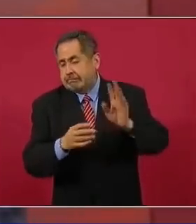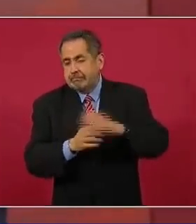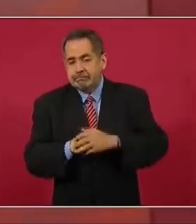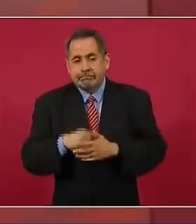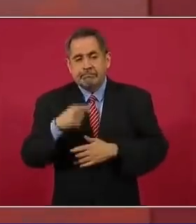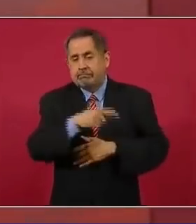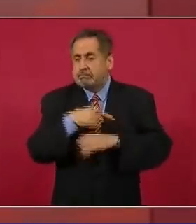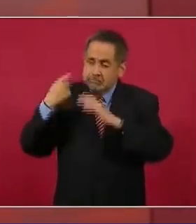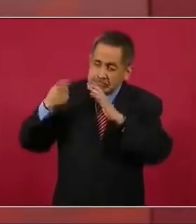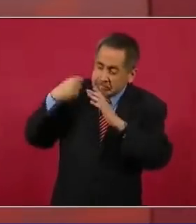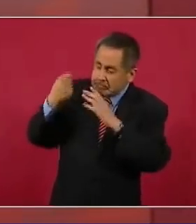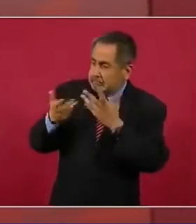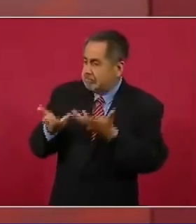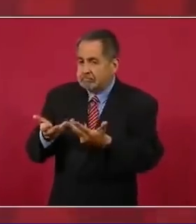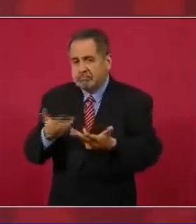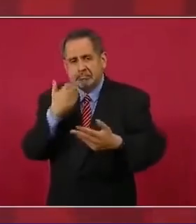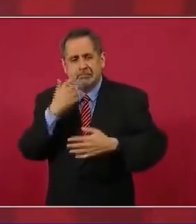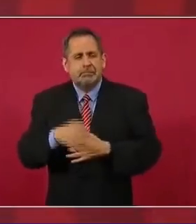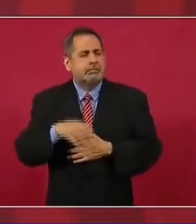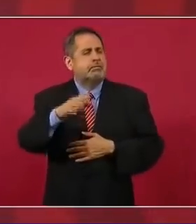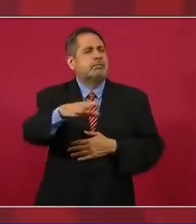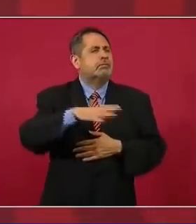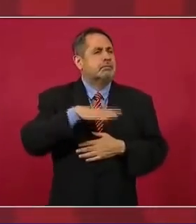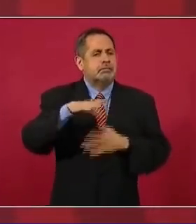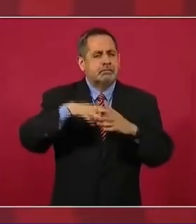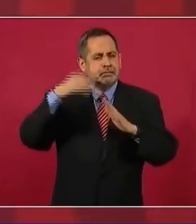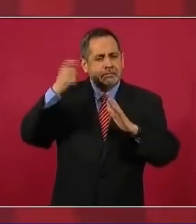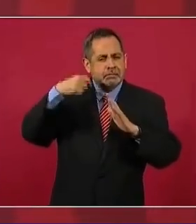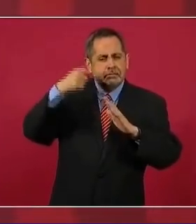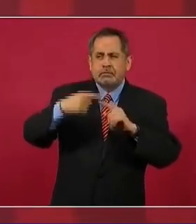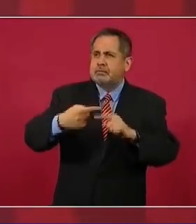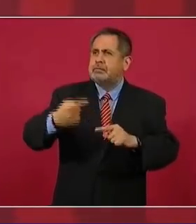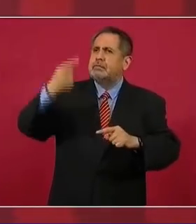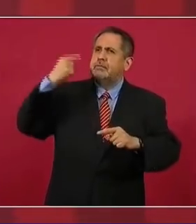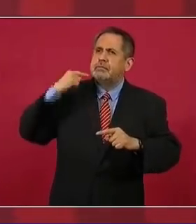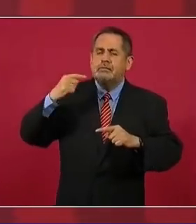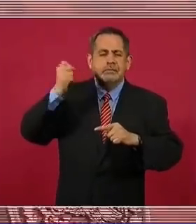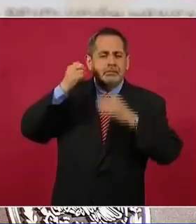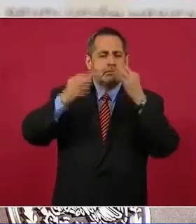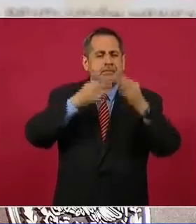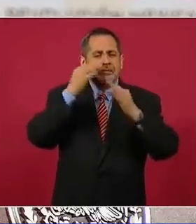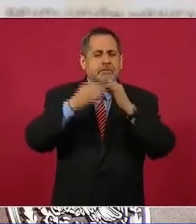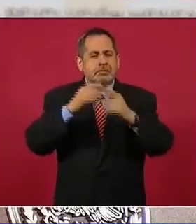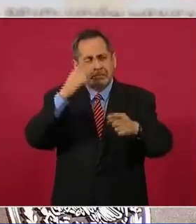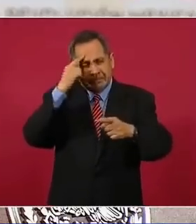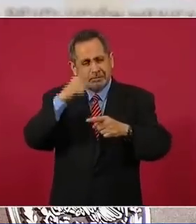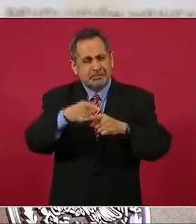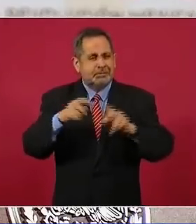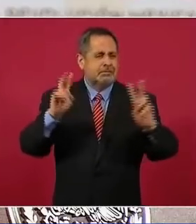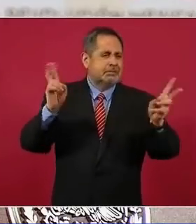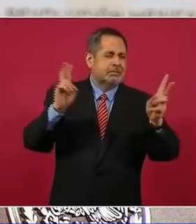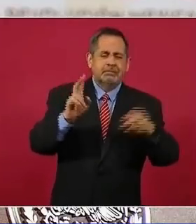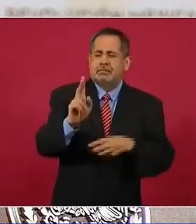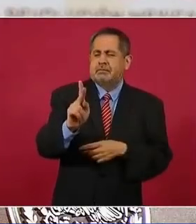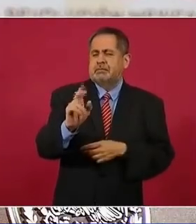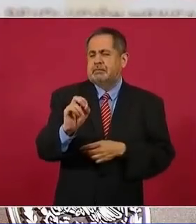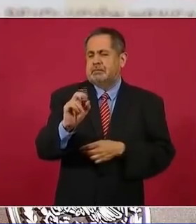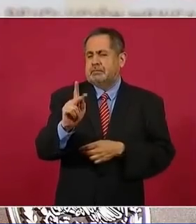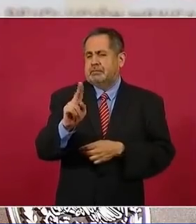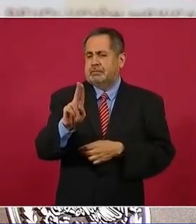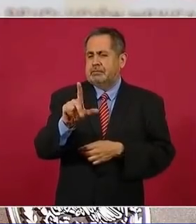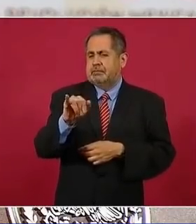Videos, hay un video de la campaña pasada sobre populismo,